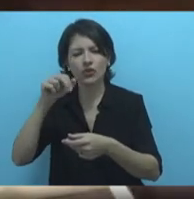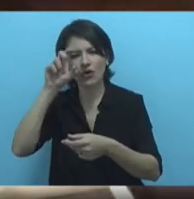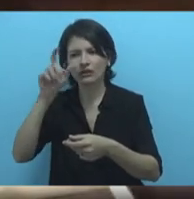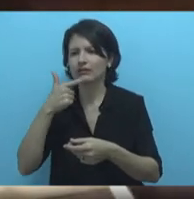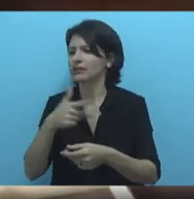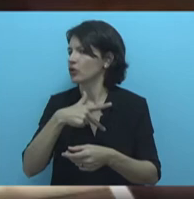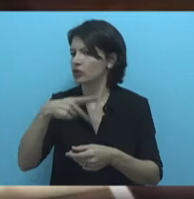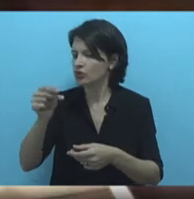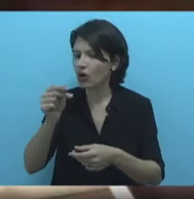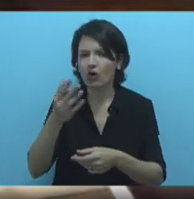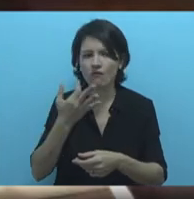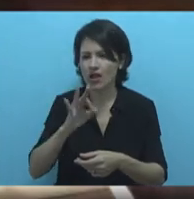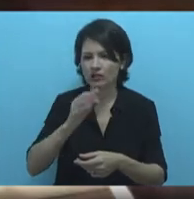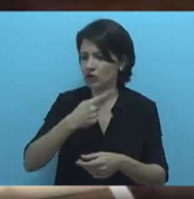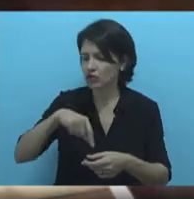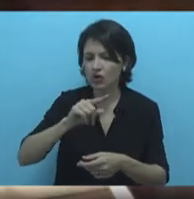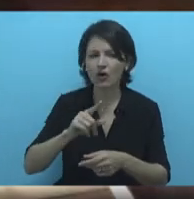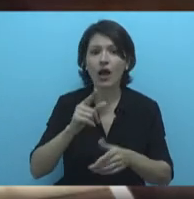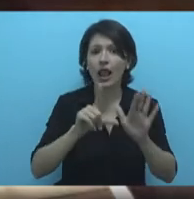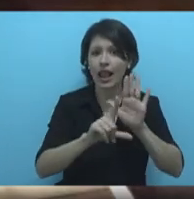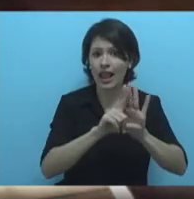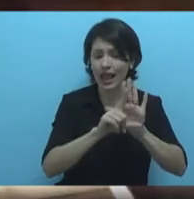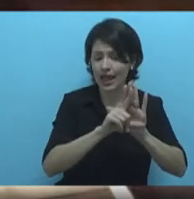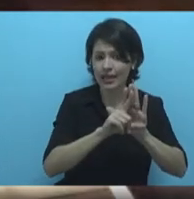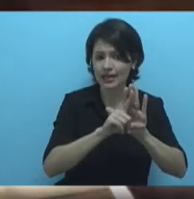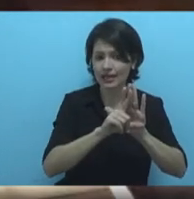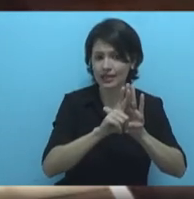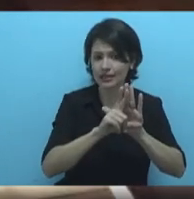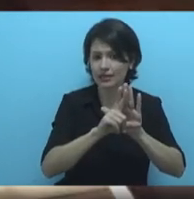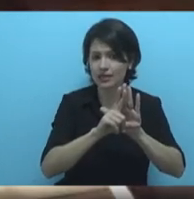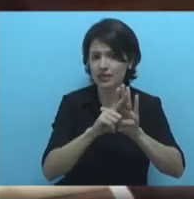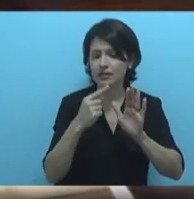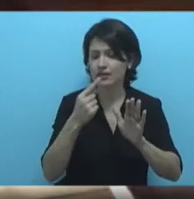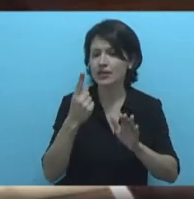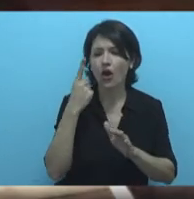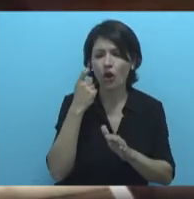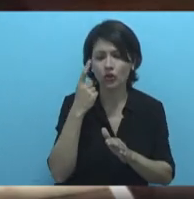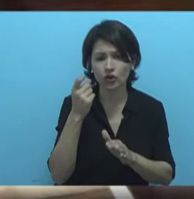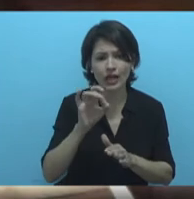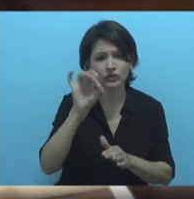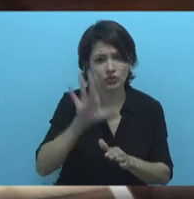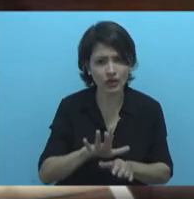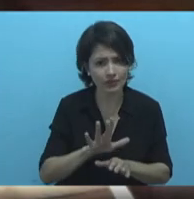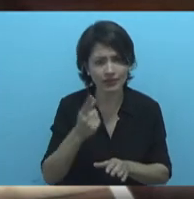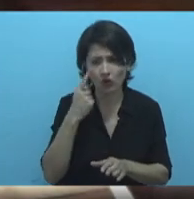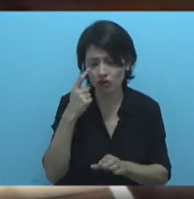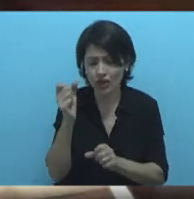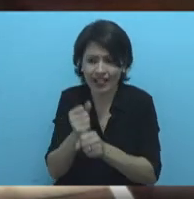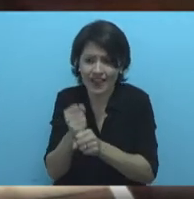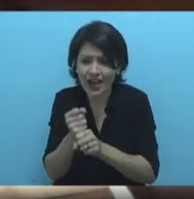le toca a la provincia de santa fe y para eso existe una ley a través de inspección general de personas jurídicas es controlar el funcionamiento pero no